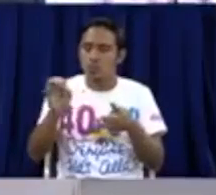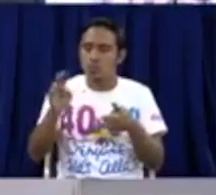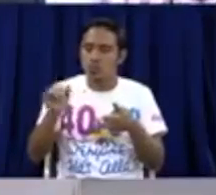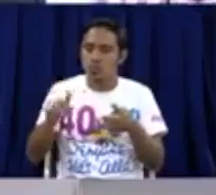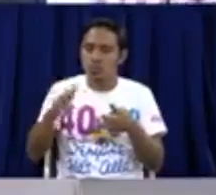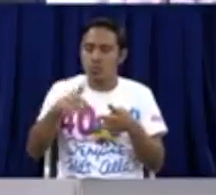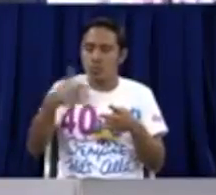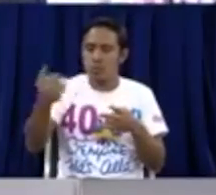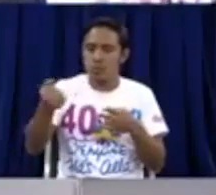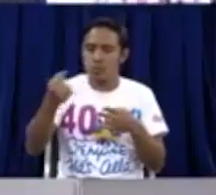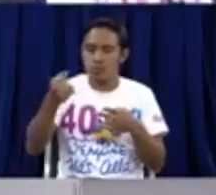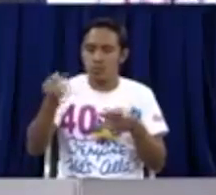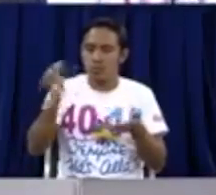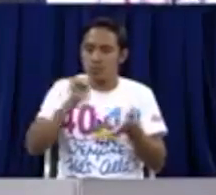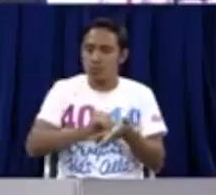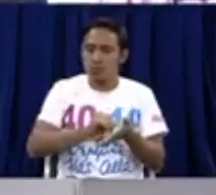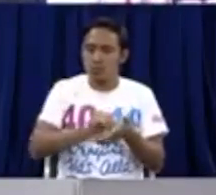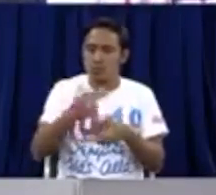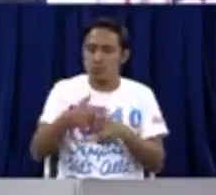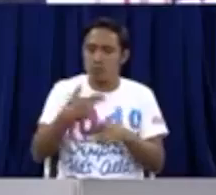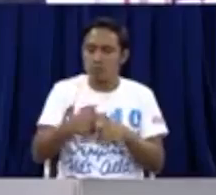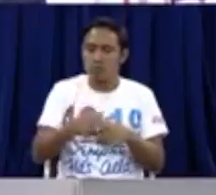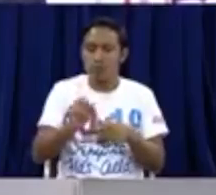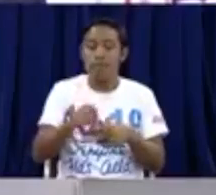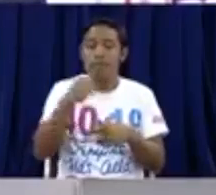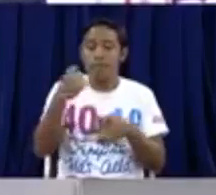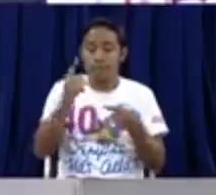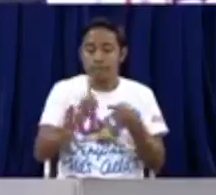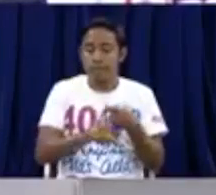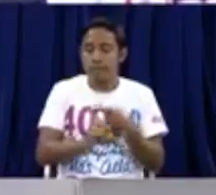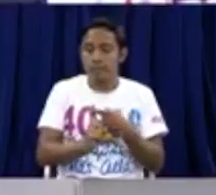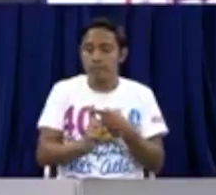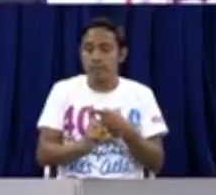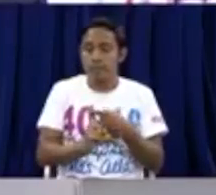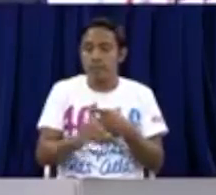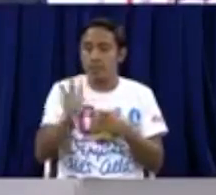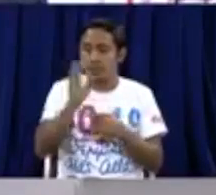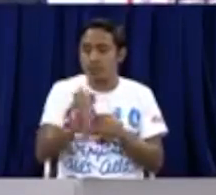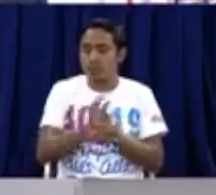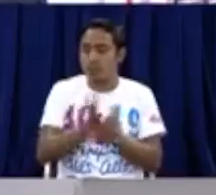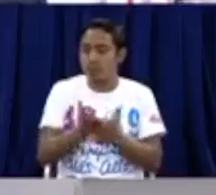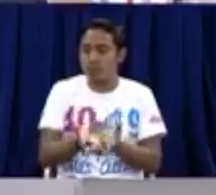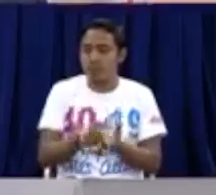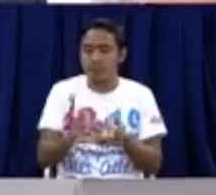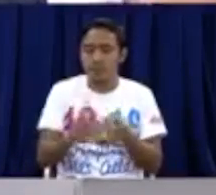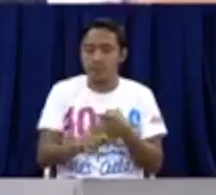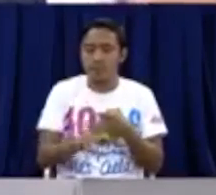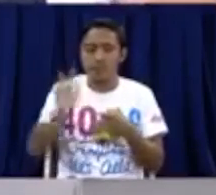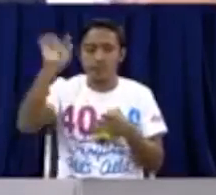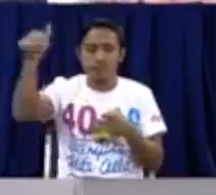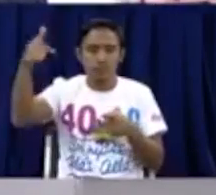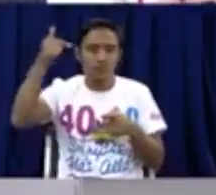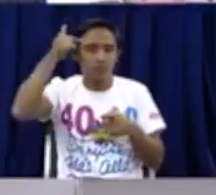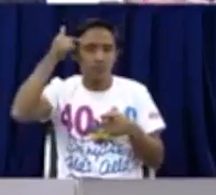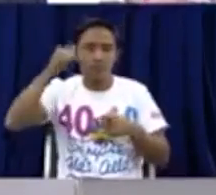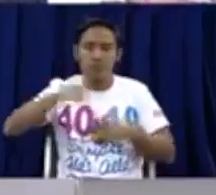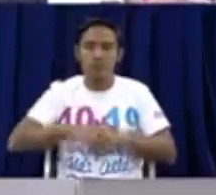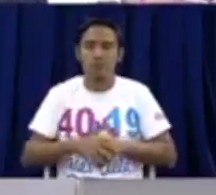con tres nombres. El primero de ellos es el de la Biblia. Este gobernador se